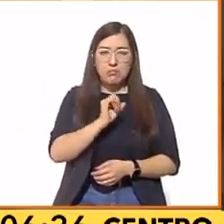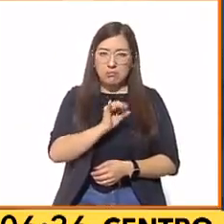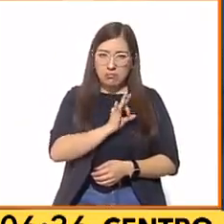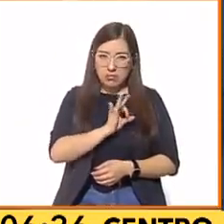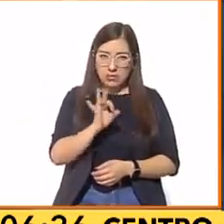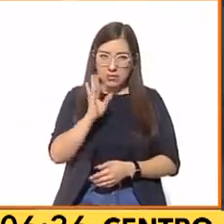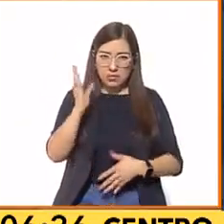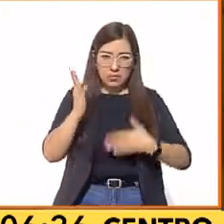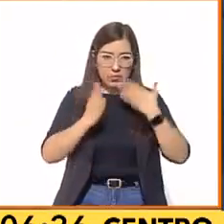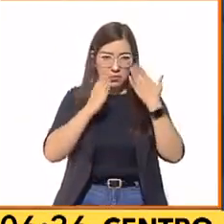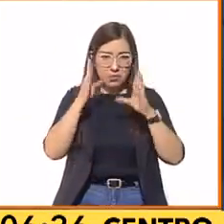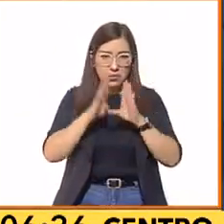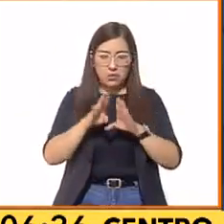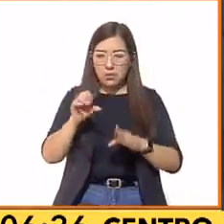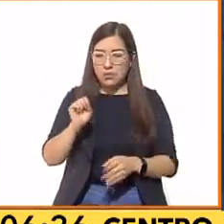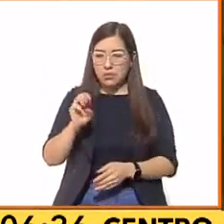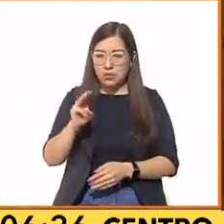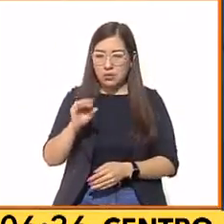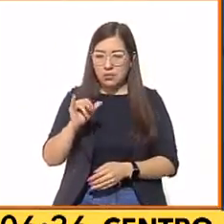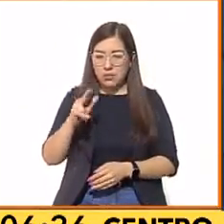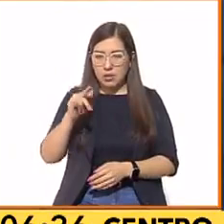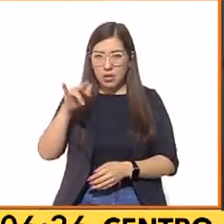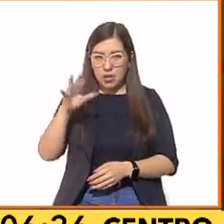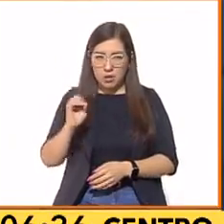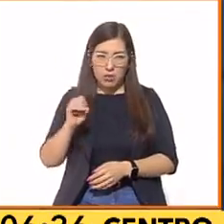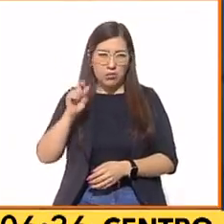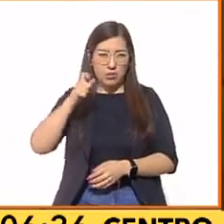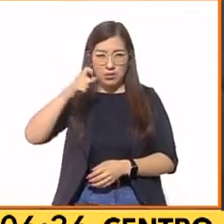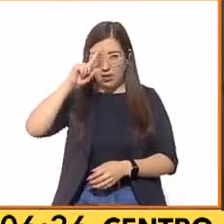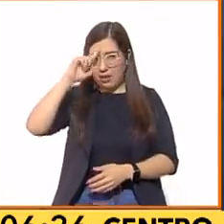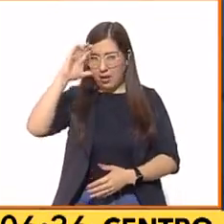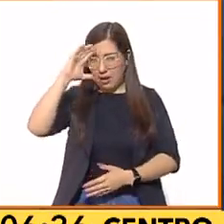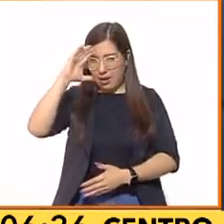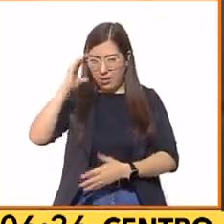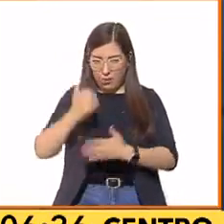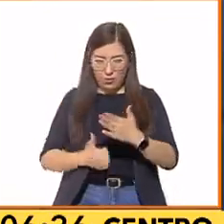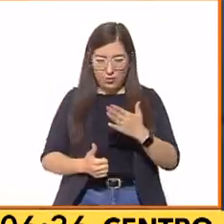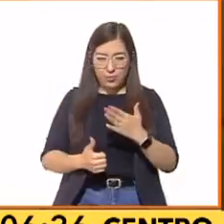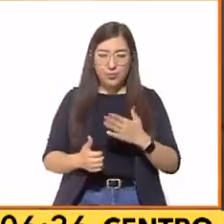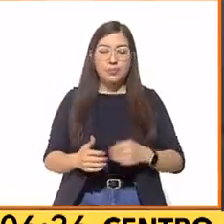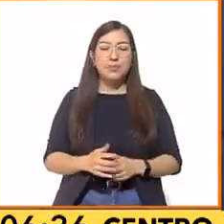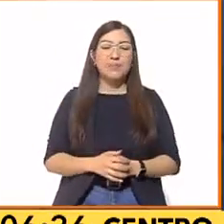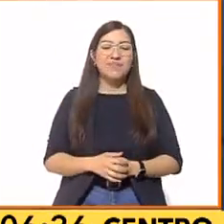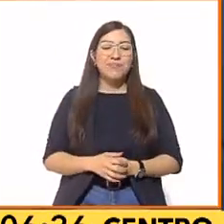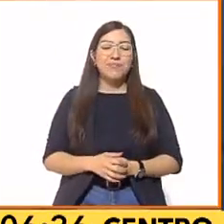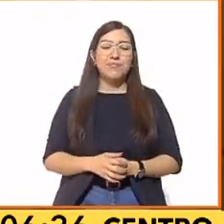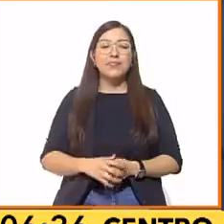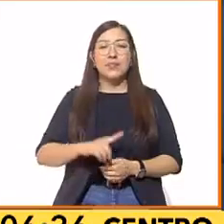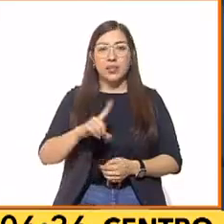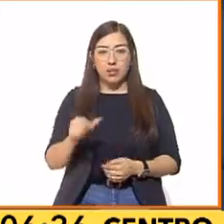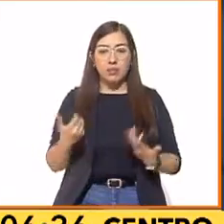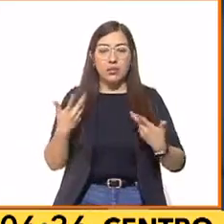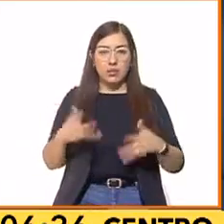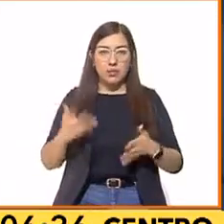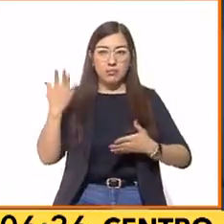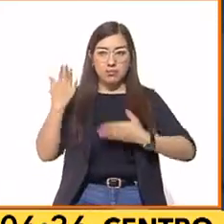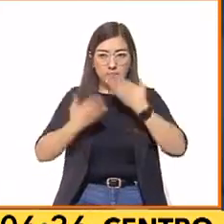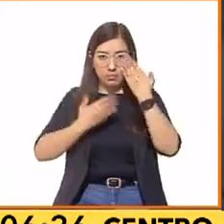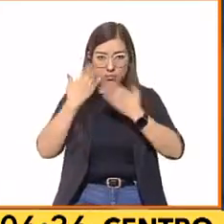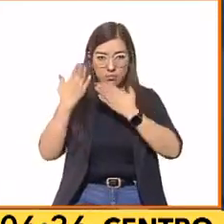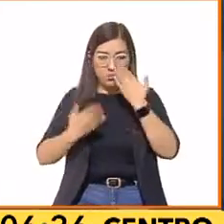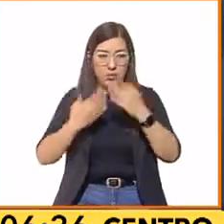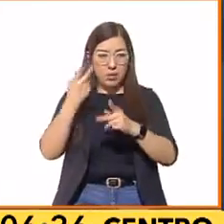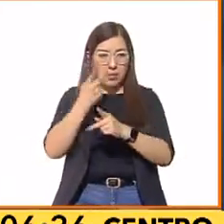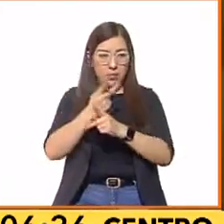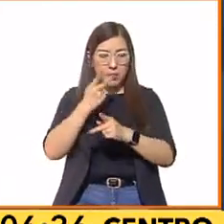no le gustaba la carrera eclesiástica. Claro. Y después, cuando logra hacer su bachillerato en el Seminario de Santa